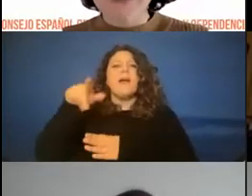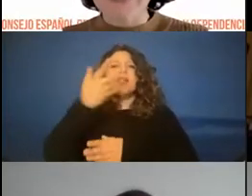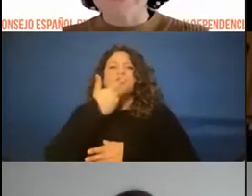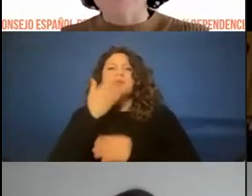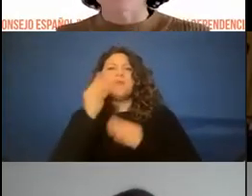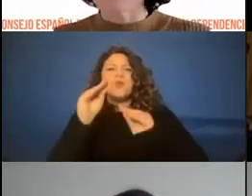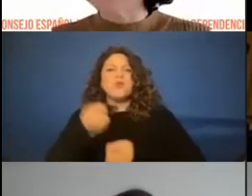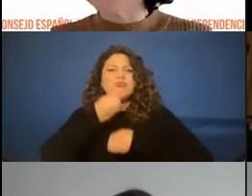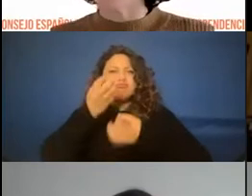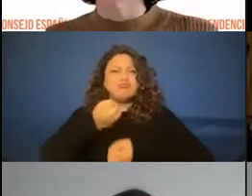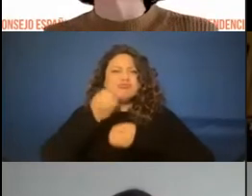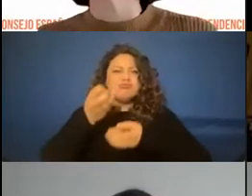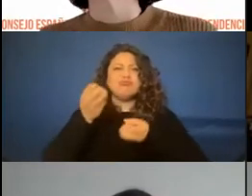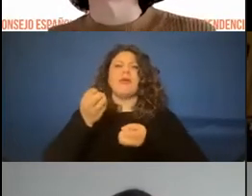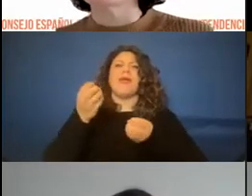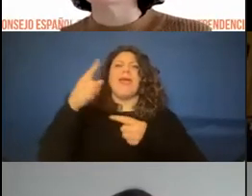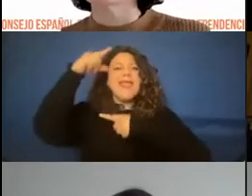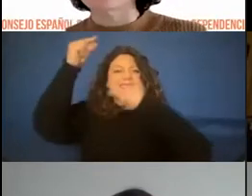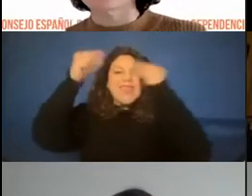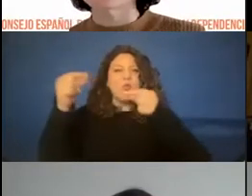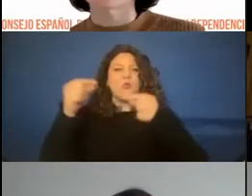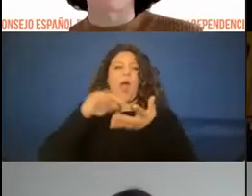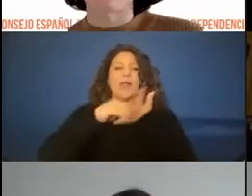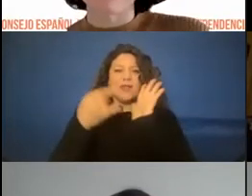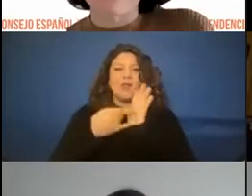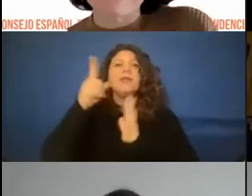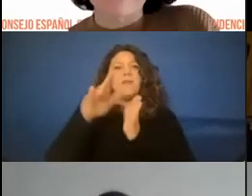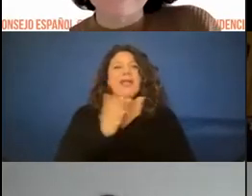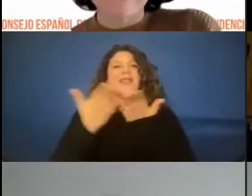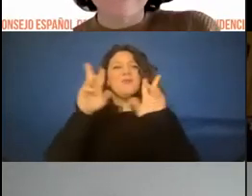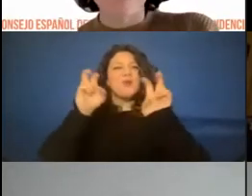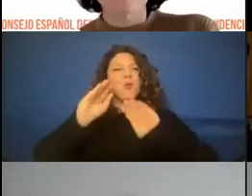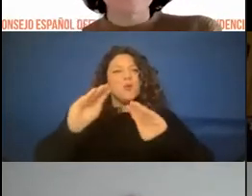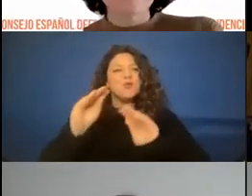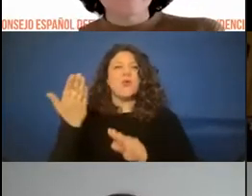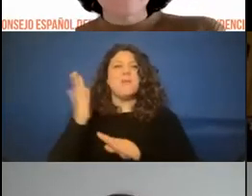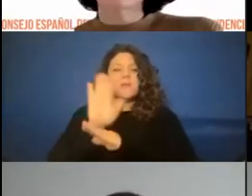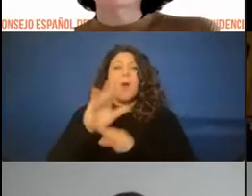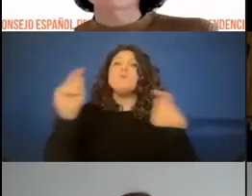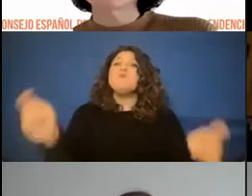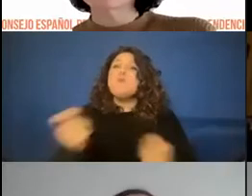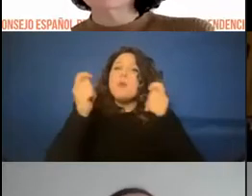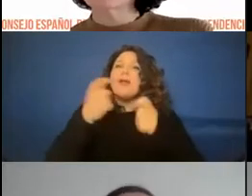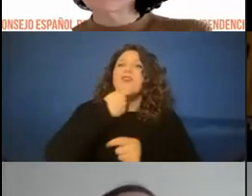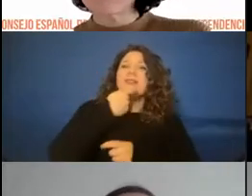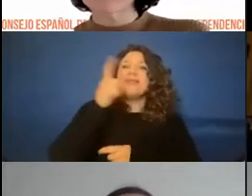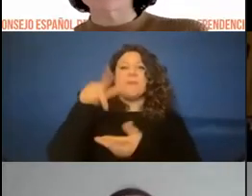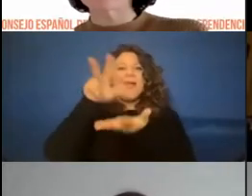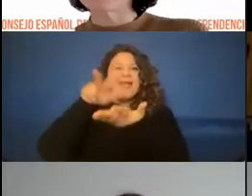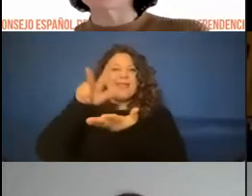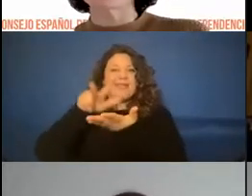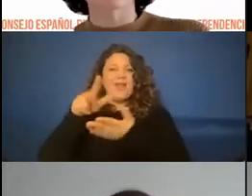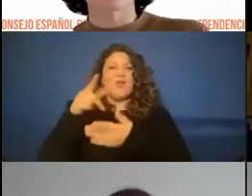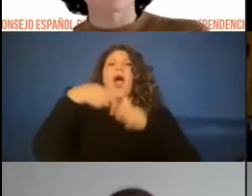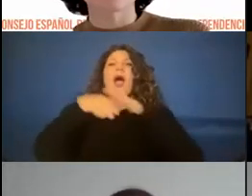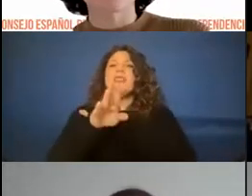conocimientos en neuroarquitectura, nos presentará su nuevo libro, publicado en inglés y en castellano, Accesibilidad cognitiva, arquitectura